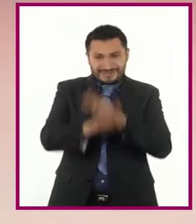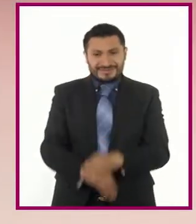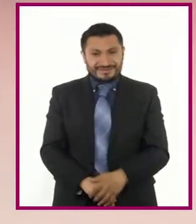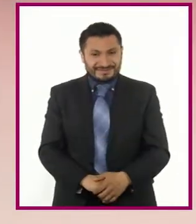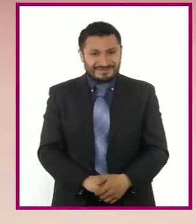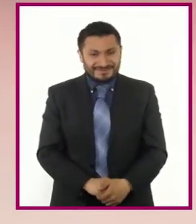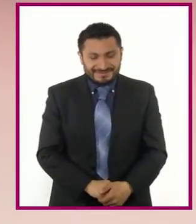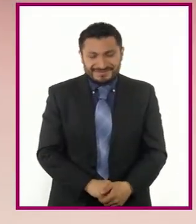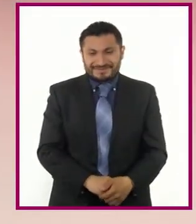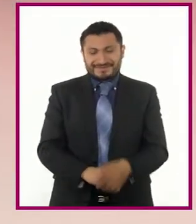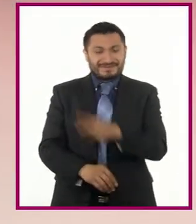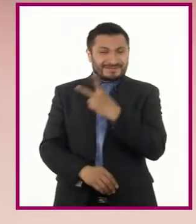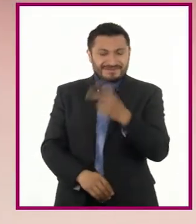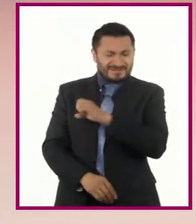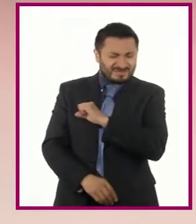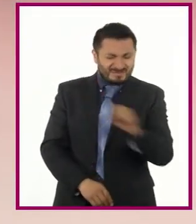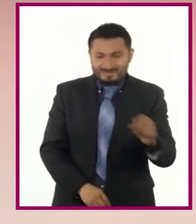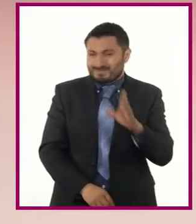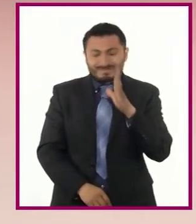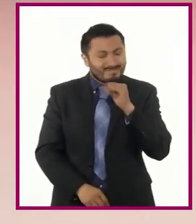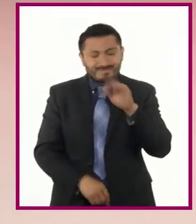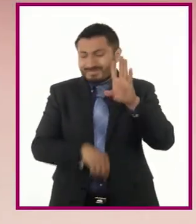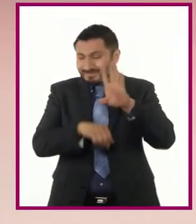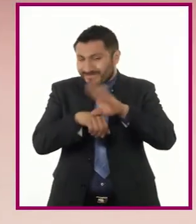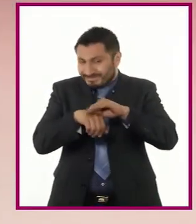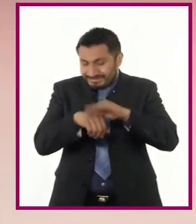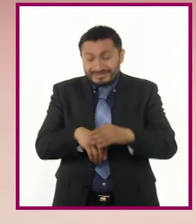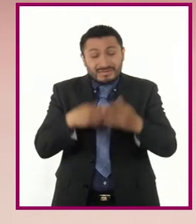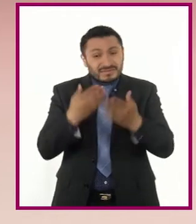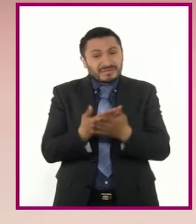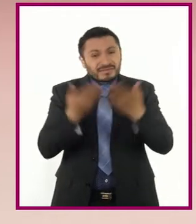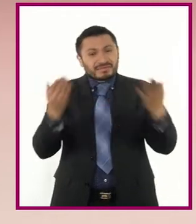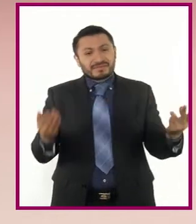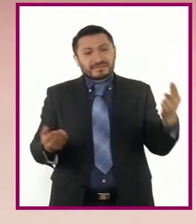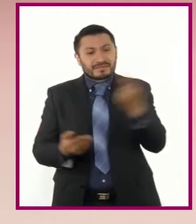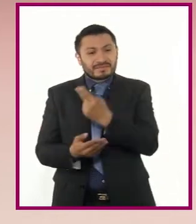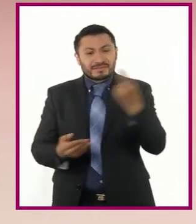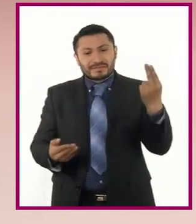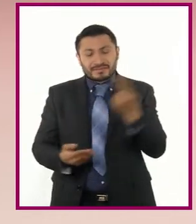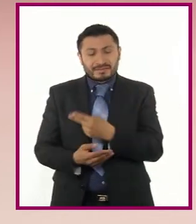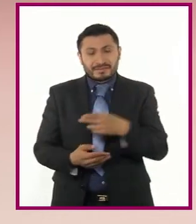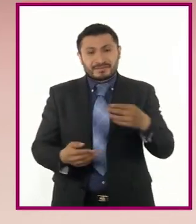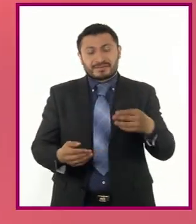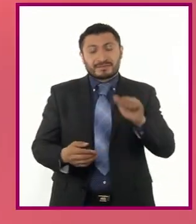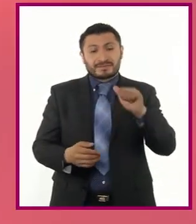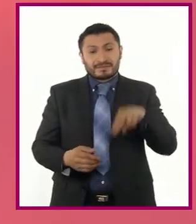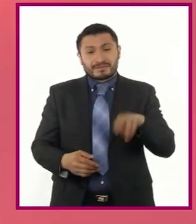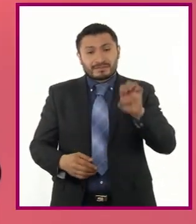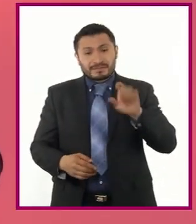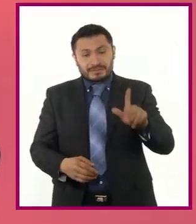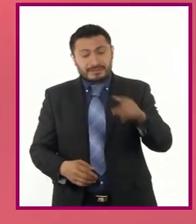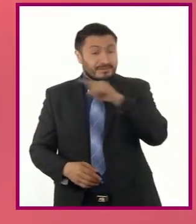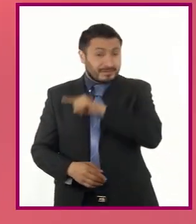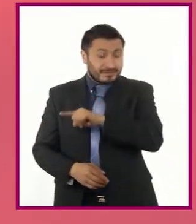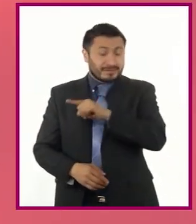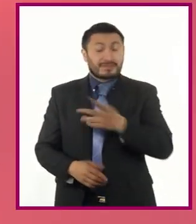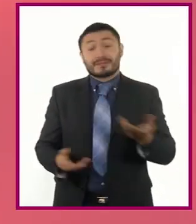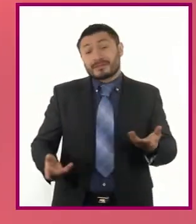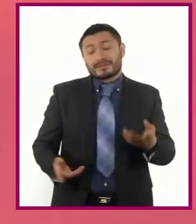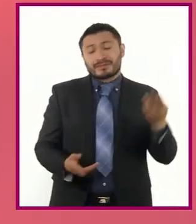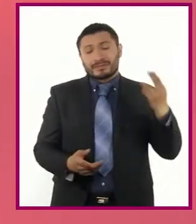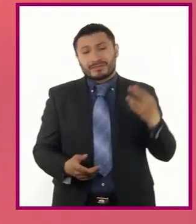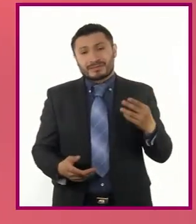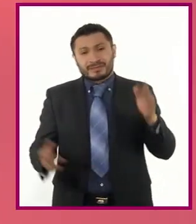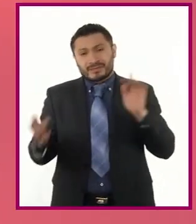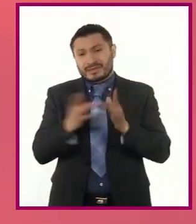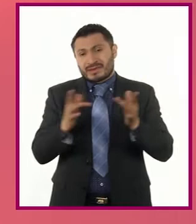Estos villanos, no podemos permitirlo. Ahora necesitamos a la agente Anel, quien consultará a